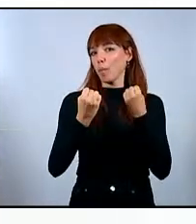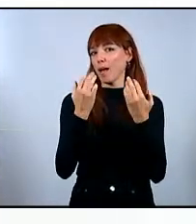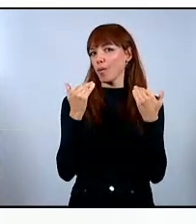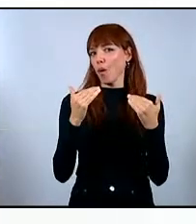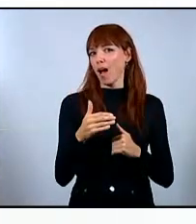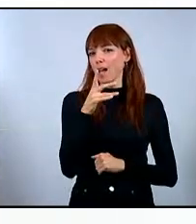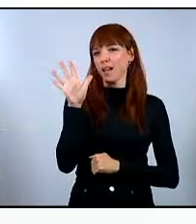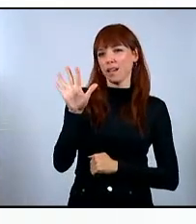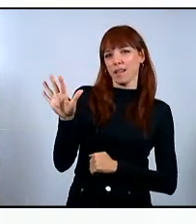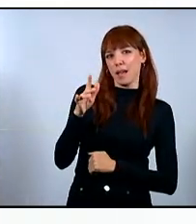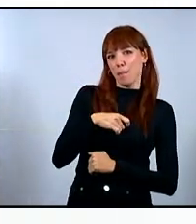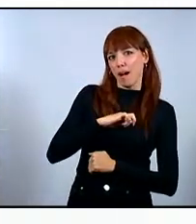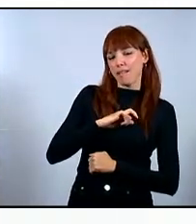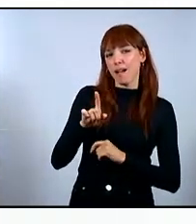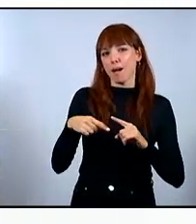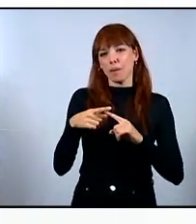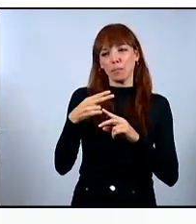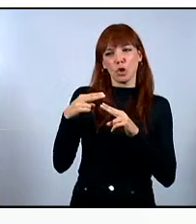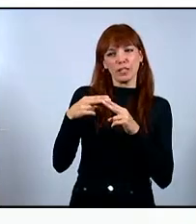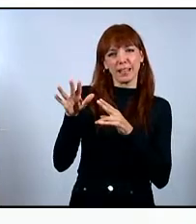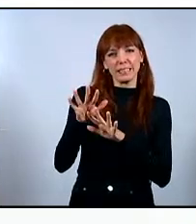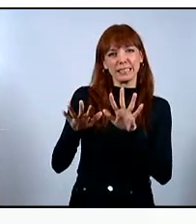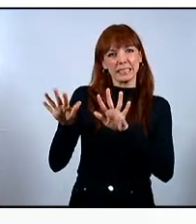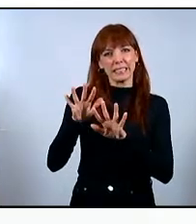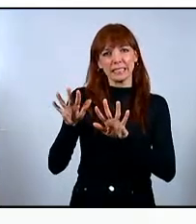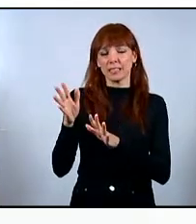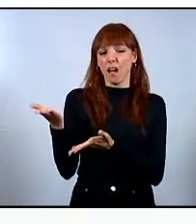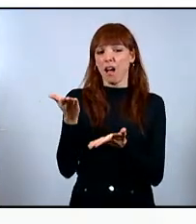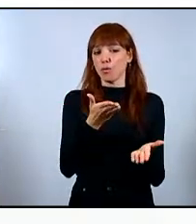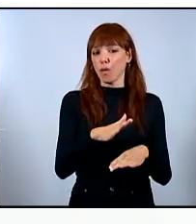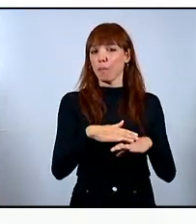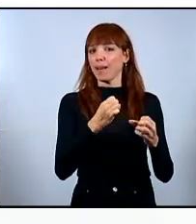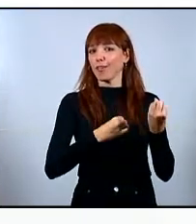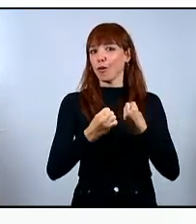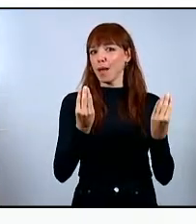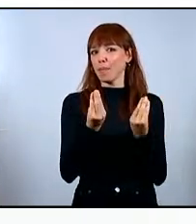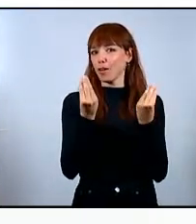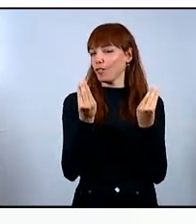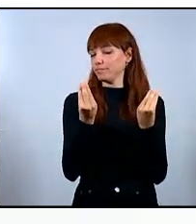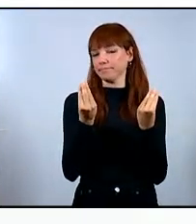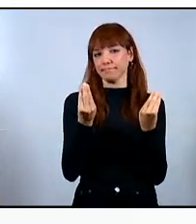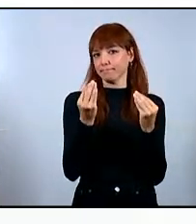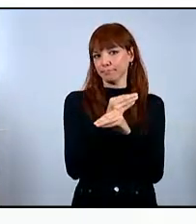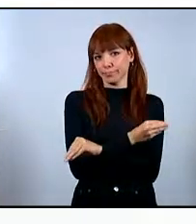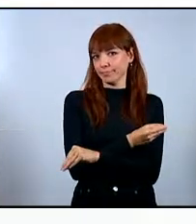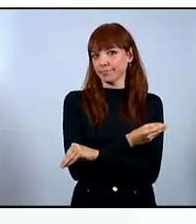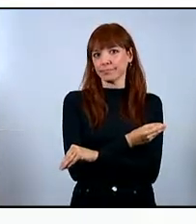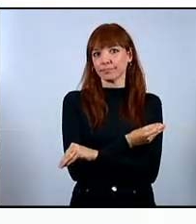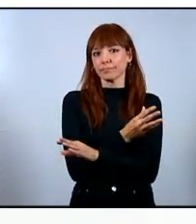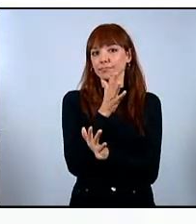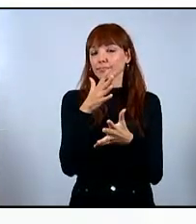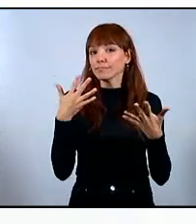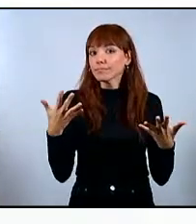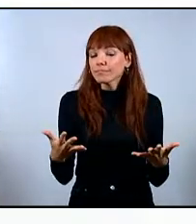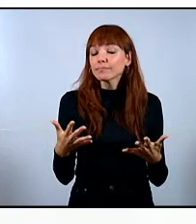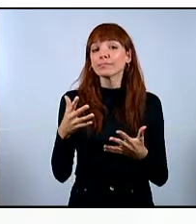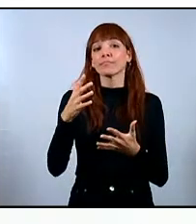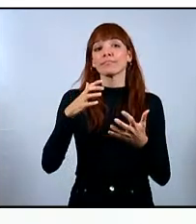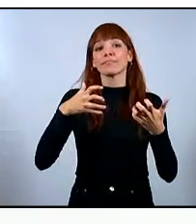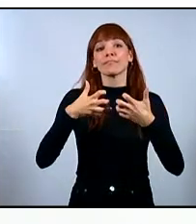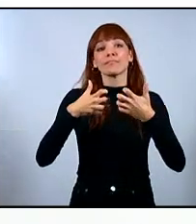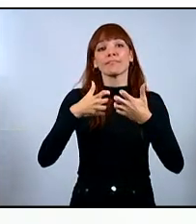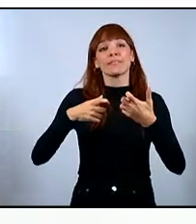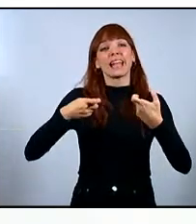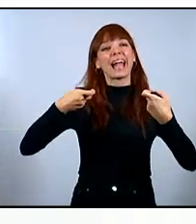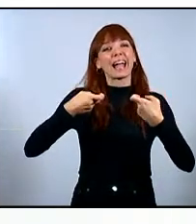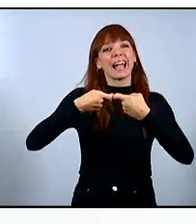la inestabilidad política, pues no ayuda nada en este contexto y más aún en un momento en el que la guerra de Ucrania ya ha pasado